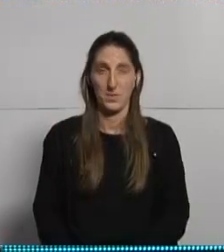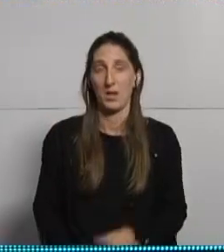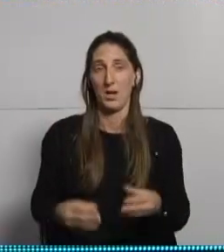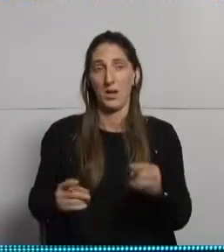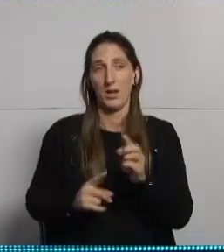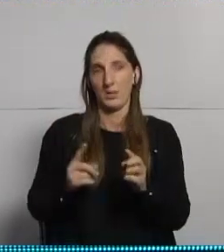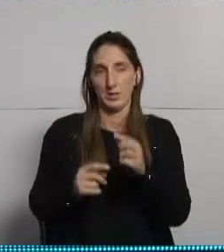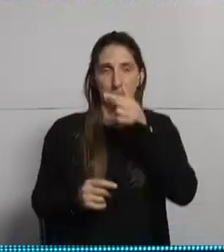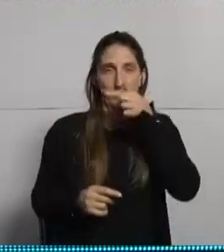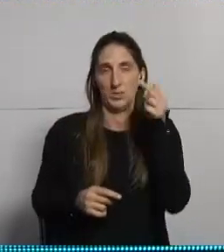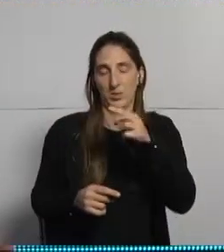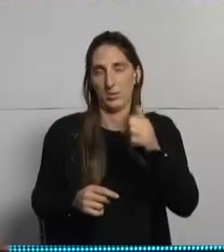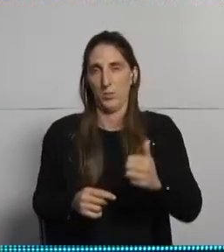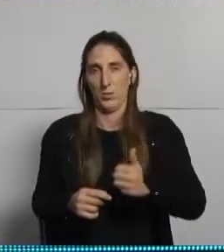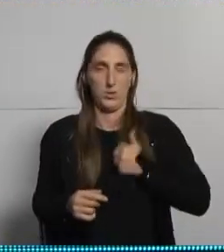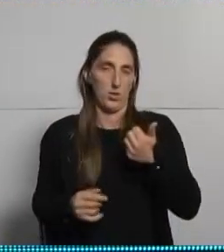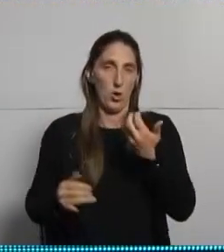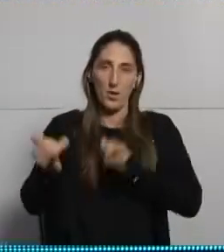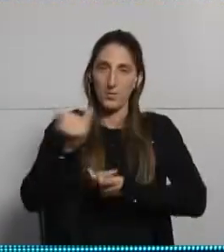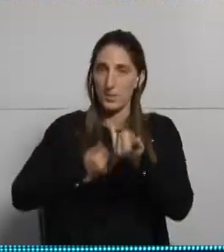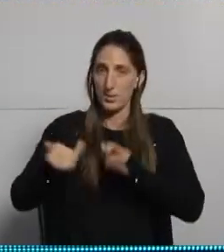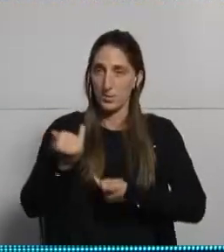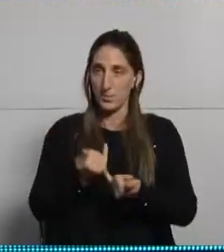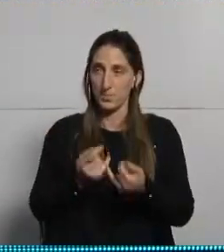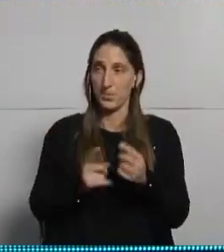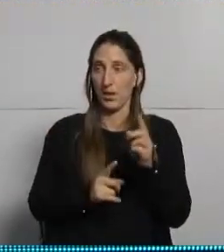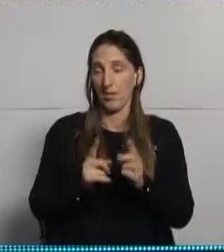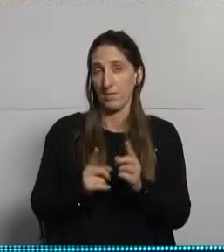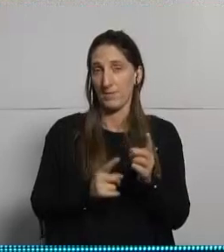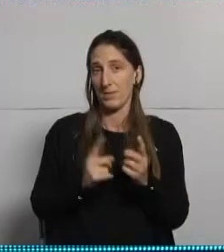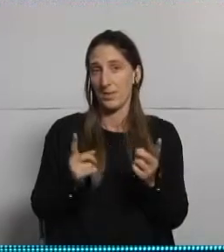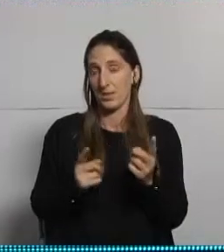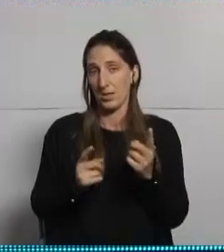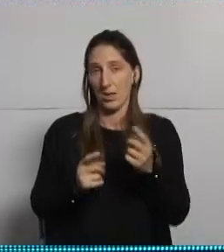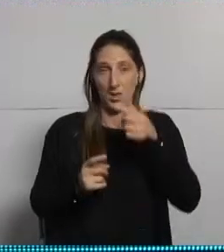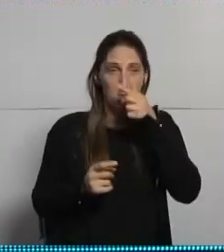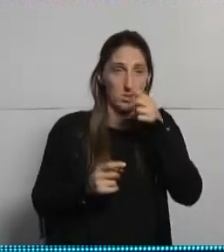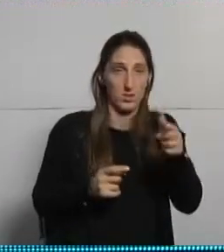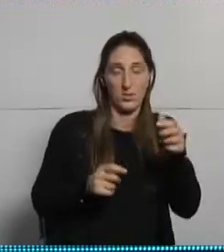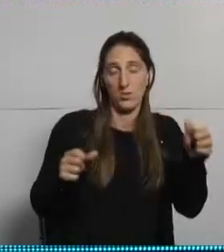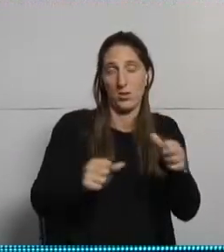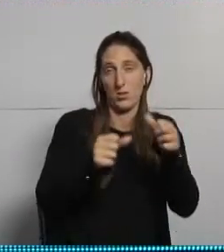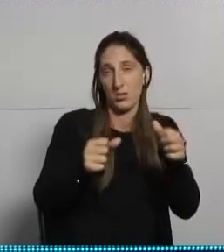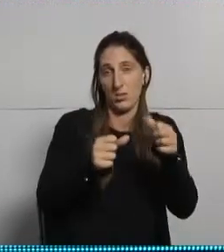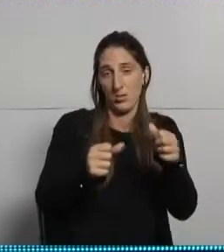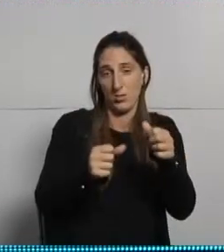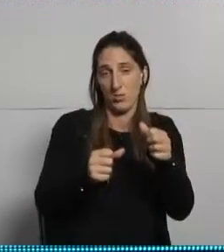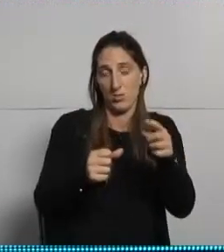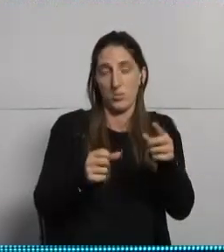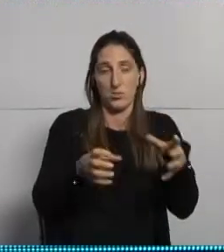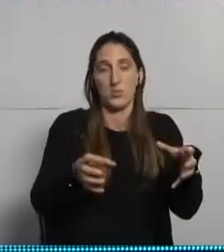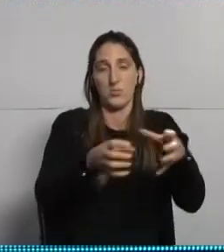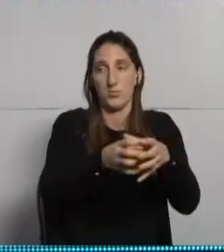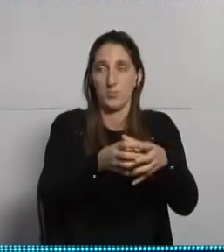muchas veces de forma automática, simplemente proveyendo información, y otras veces automáticamente asignando de este equipo de